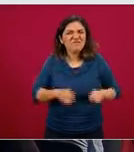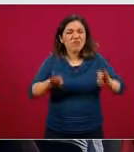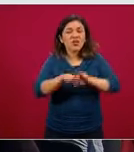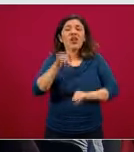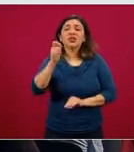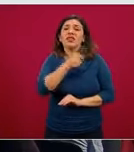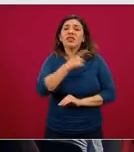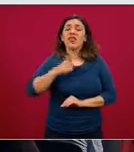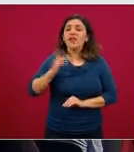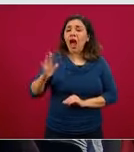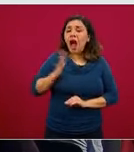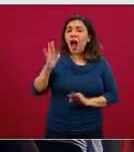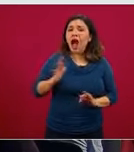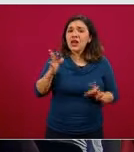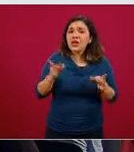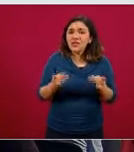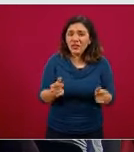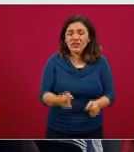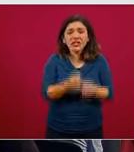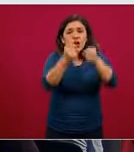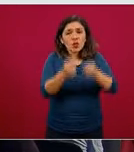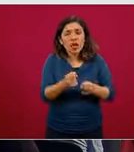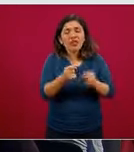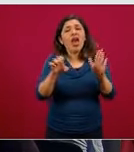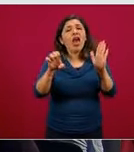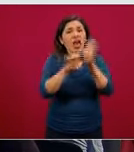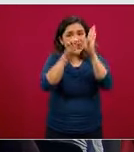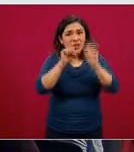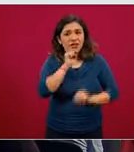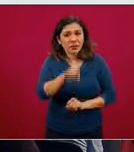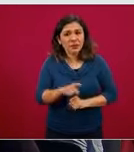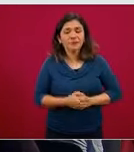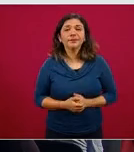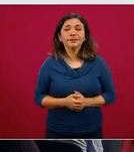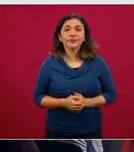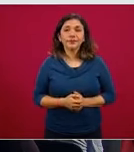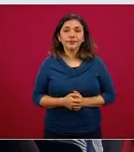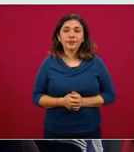calidad, seguridad y ética. Siguiente.